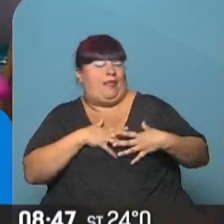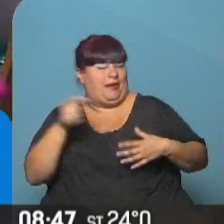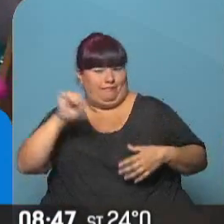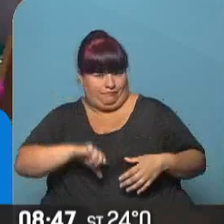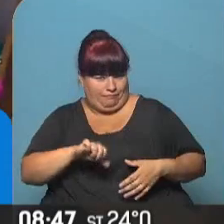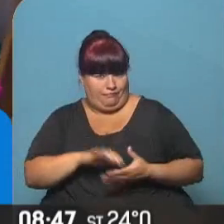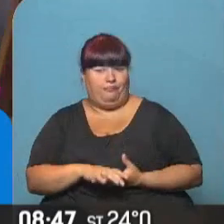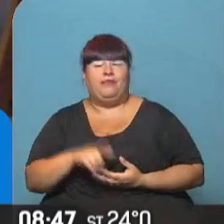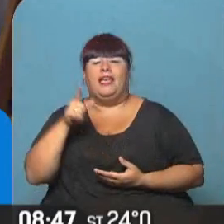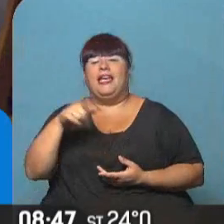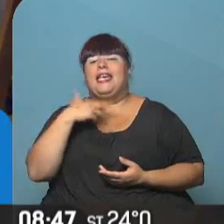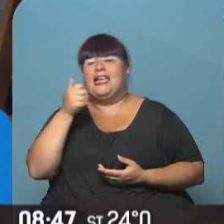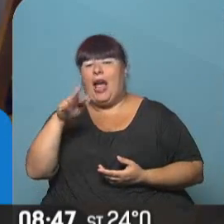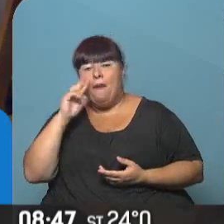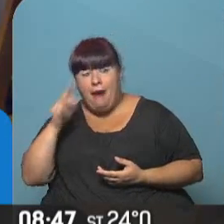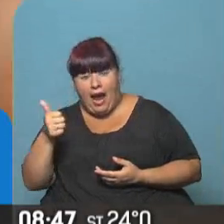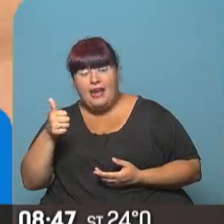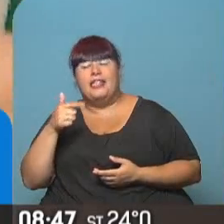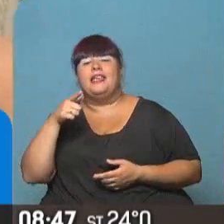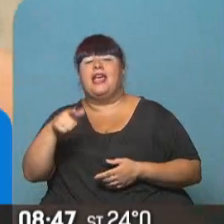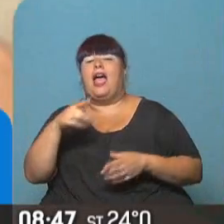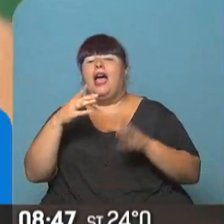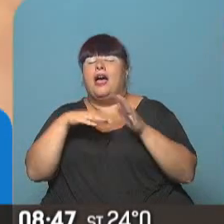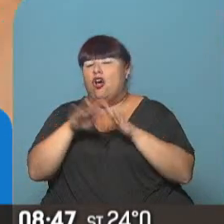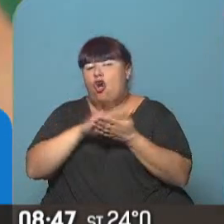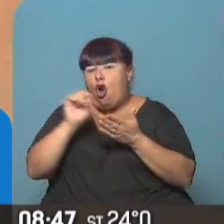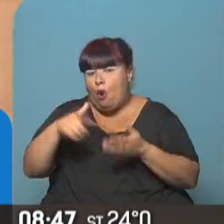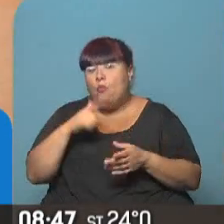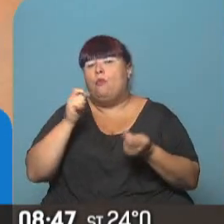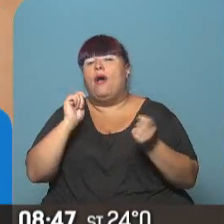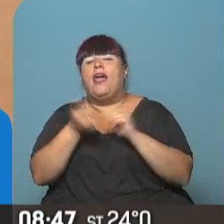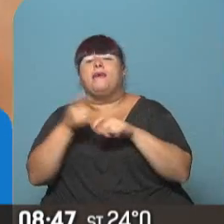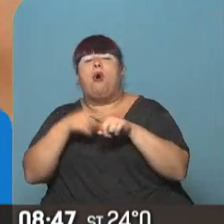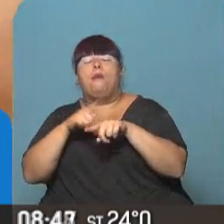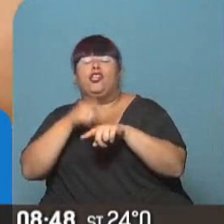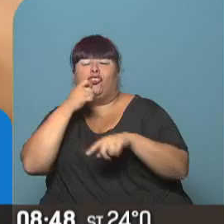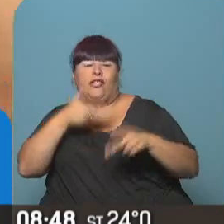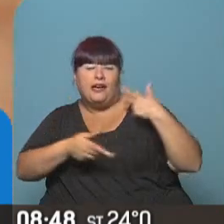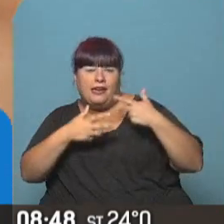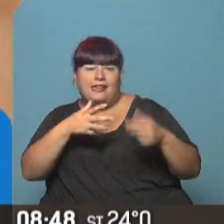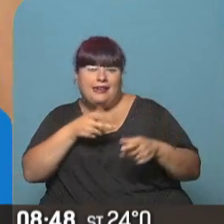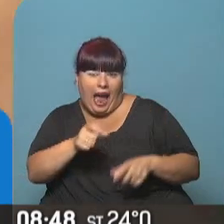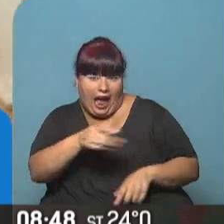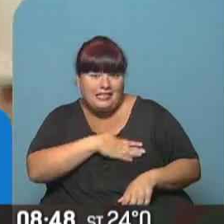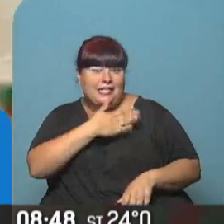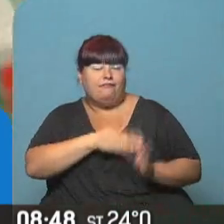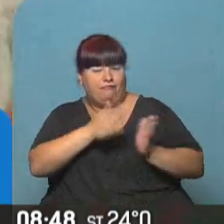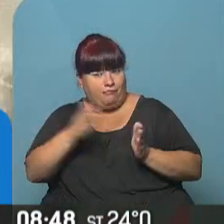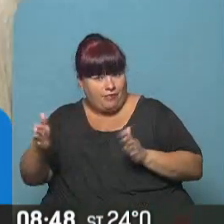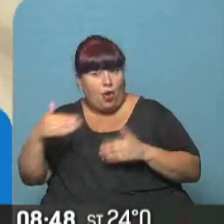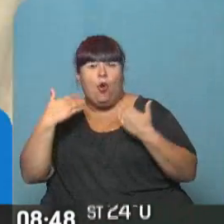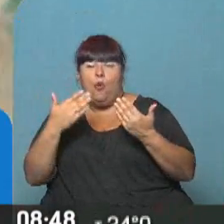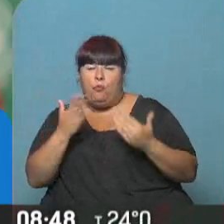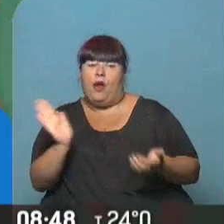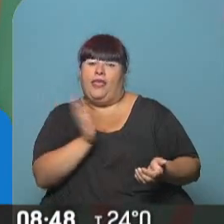mamas. Hijas de María reúne lencería estándar y adaptable a procesos oncológicos en las distintas etapas. Se les